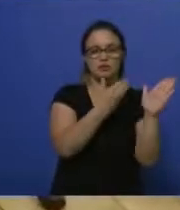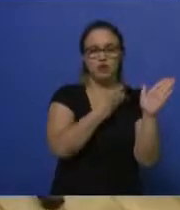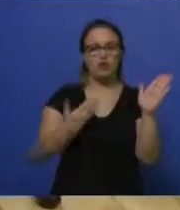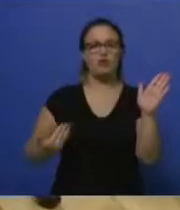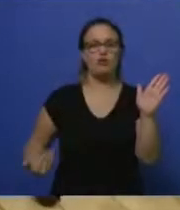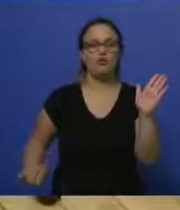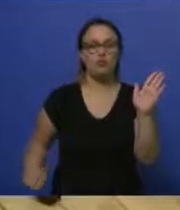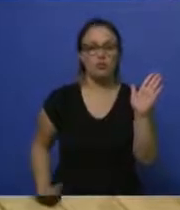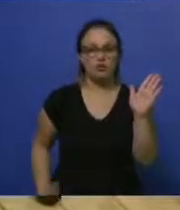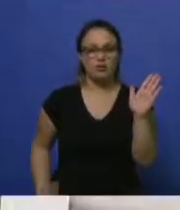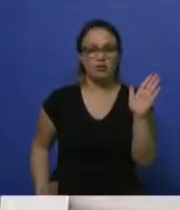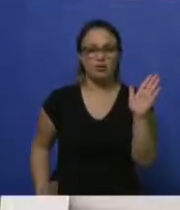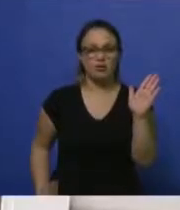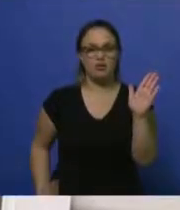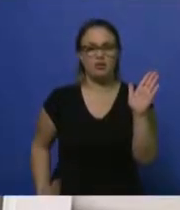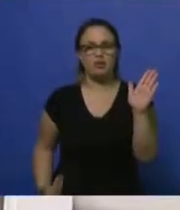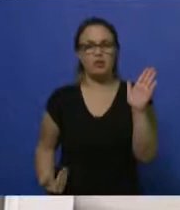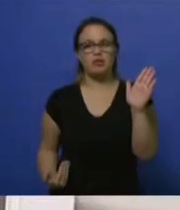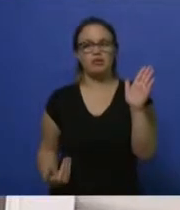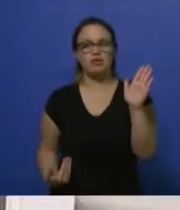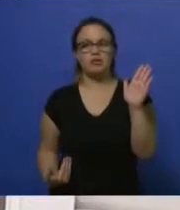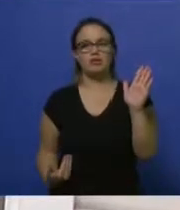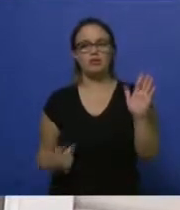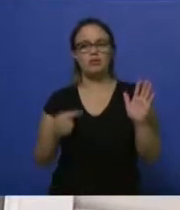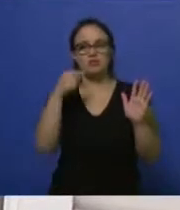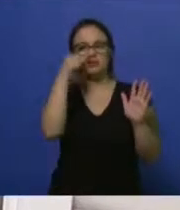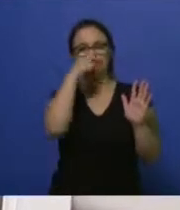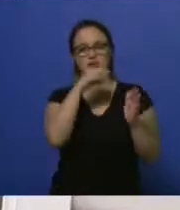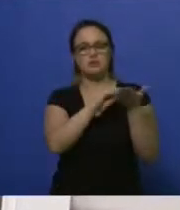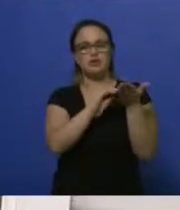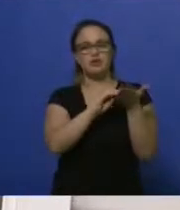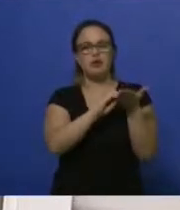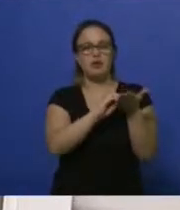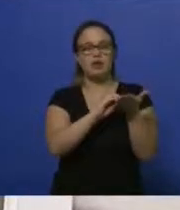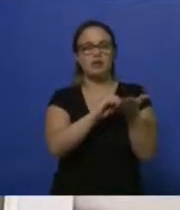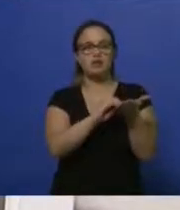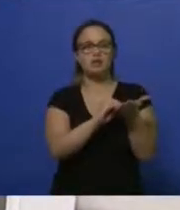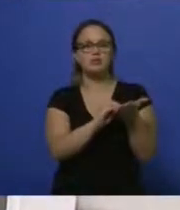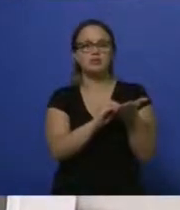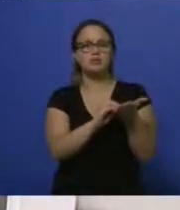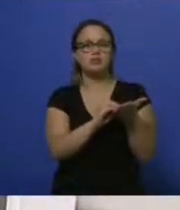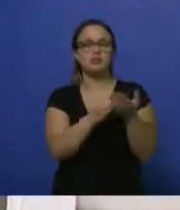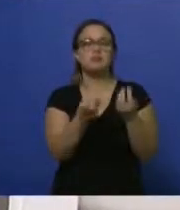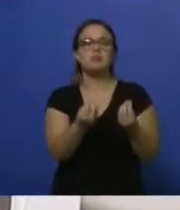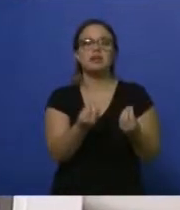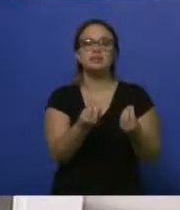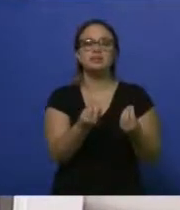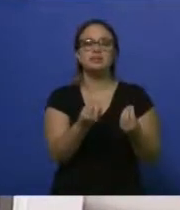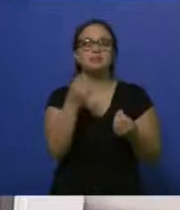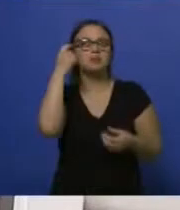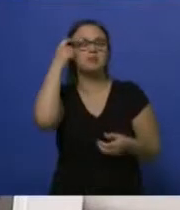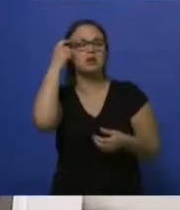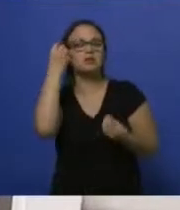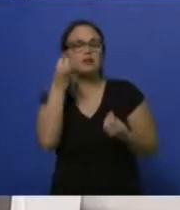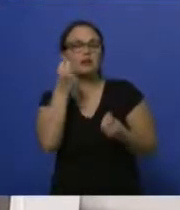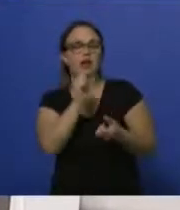hay que rever si hoy a esta altura de circunstancias eso sigue siendo viable o hay que tener una nueva forma de construir consenso legislativo y